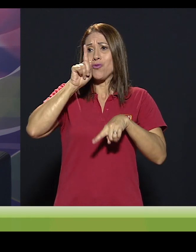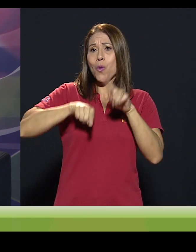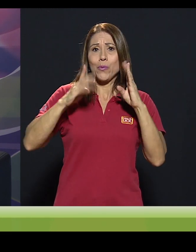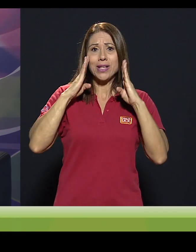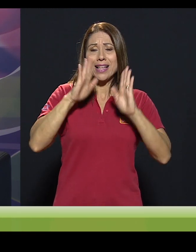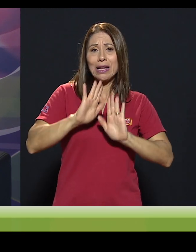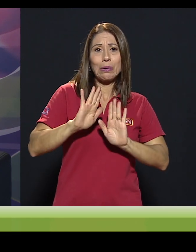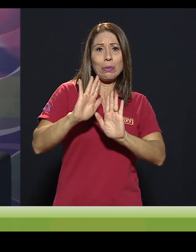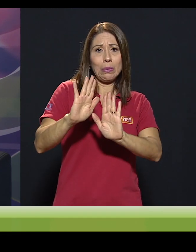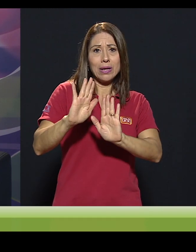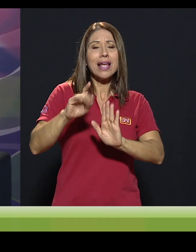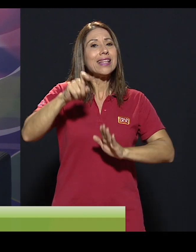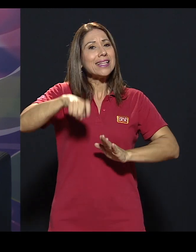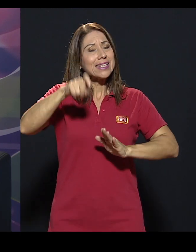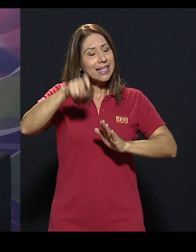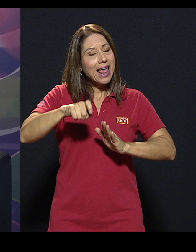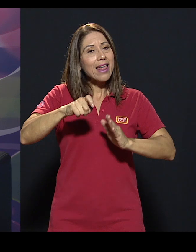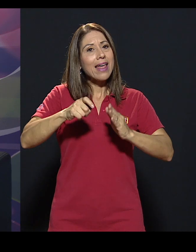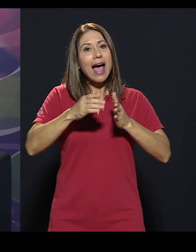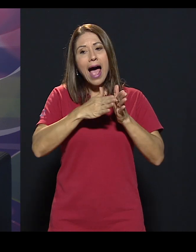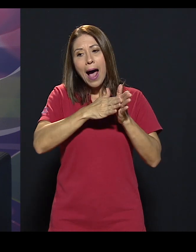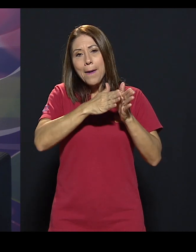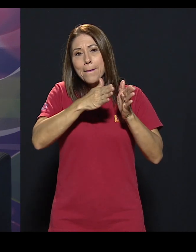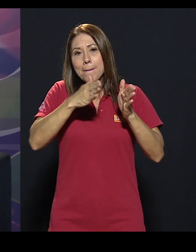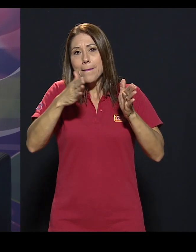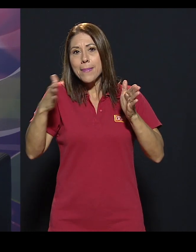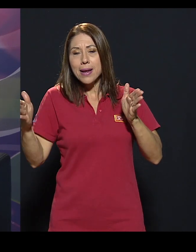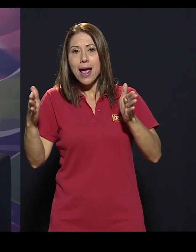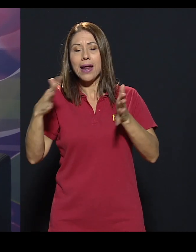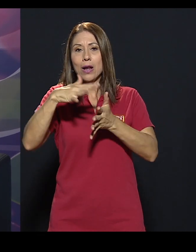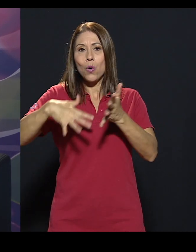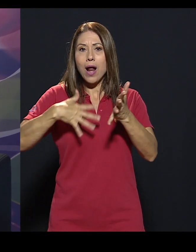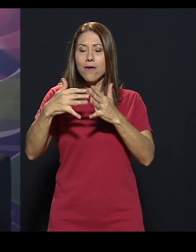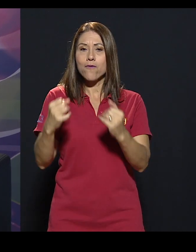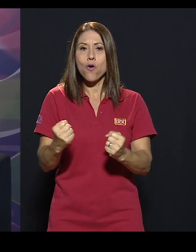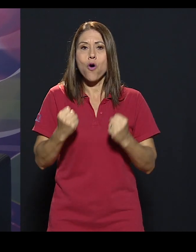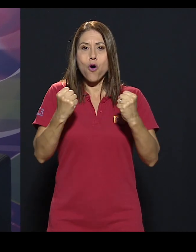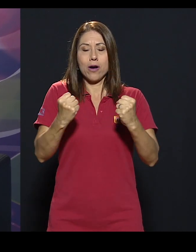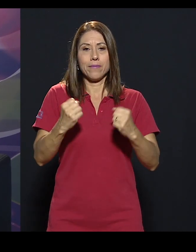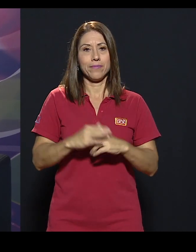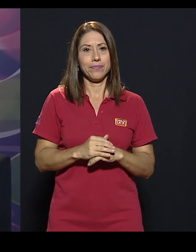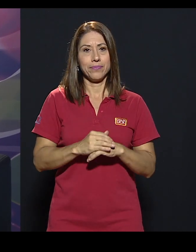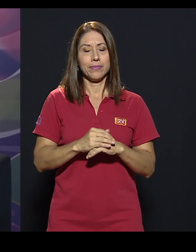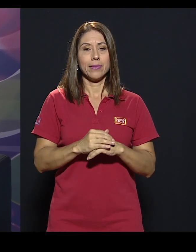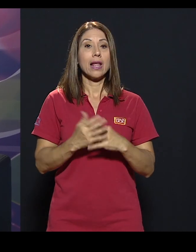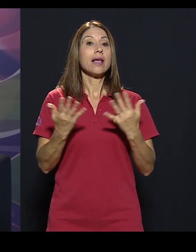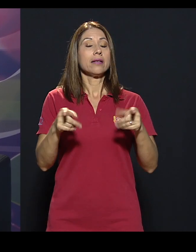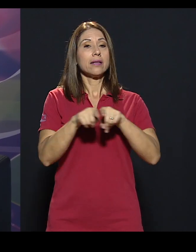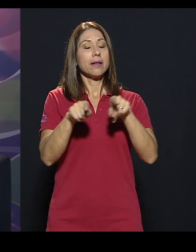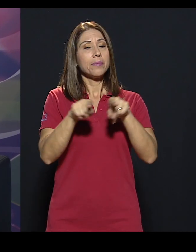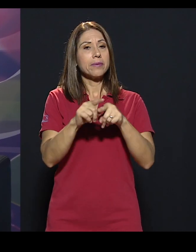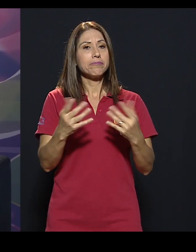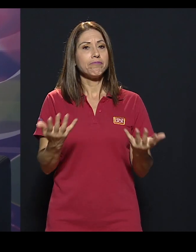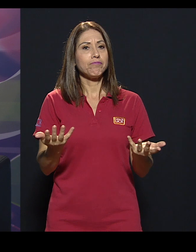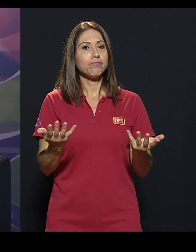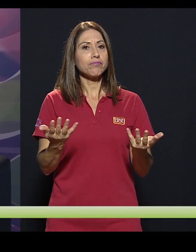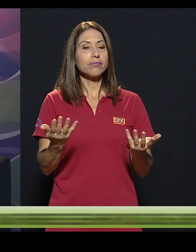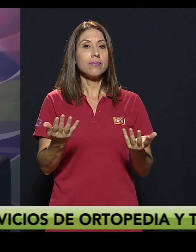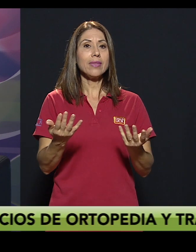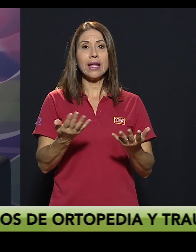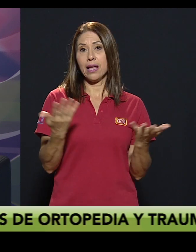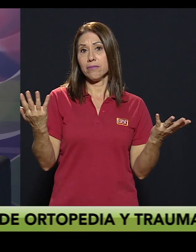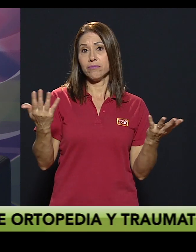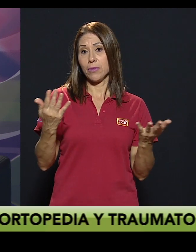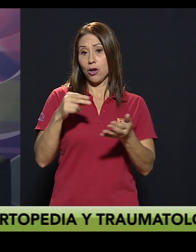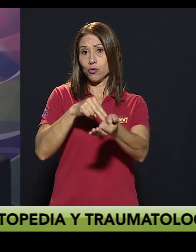urgente necesidad de ampliarlo y de fortalecerlo. Entonces, por un lado, ¿no? Luego el otro de la situación es